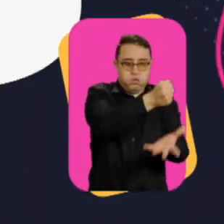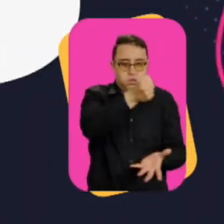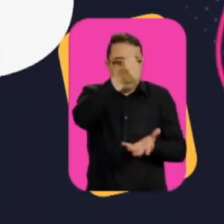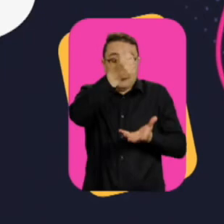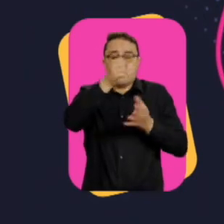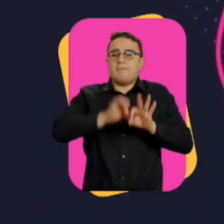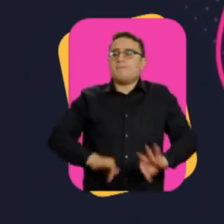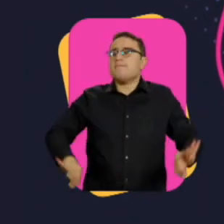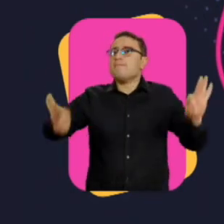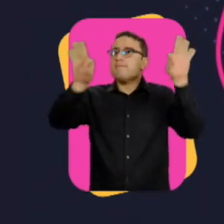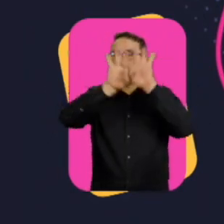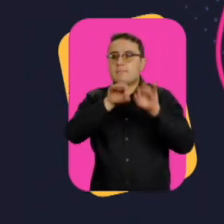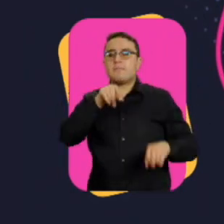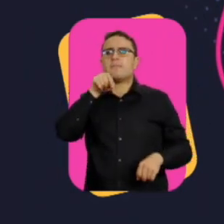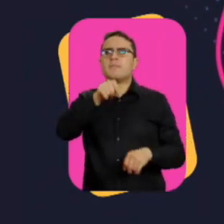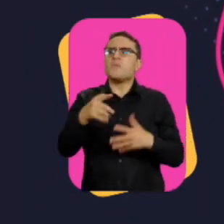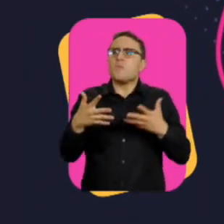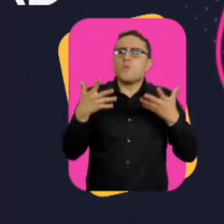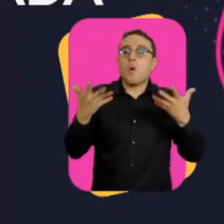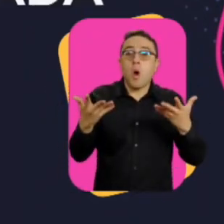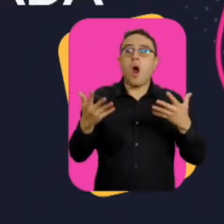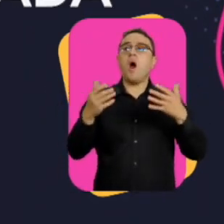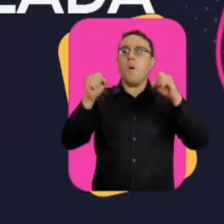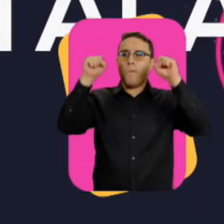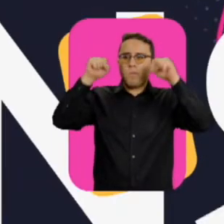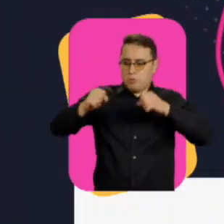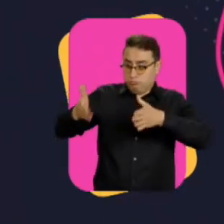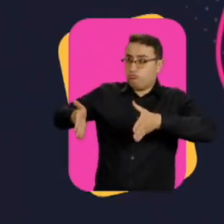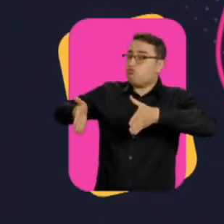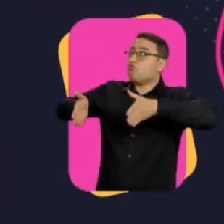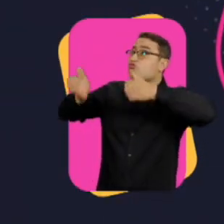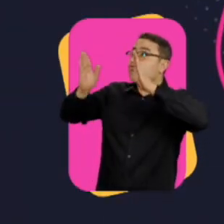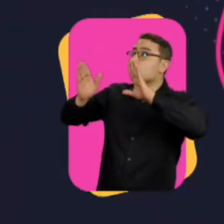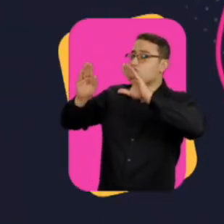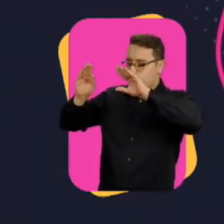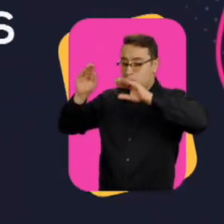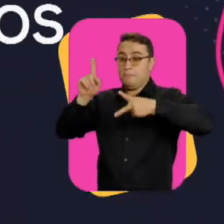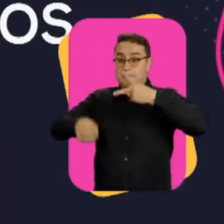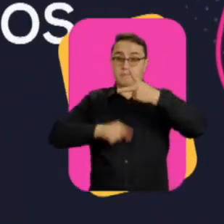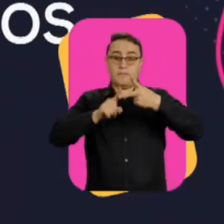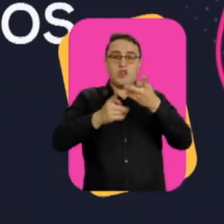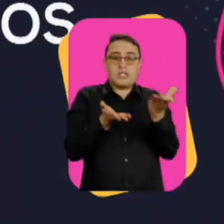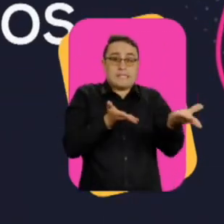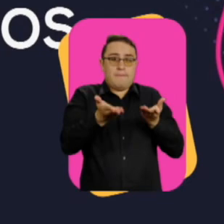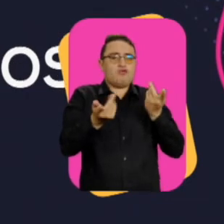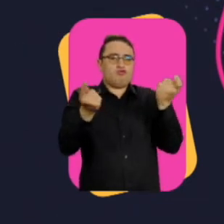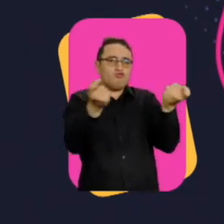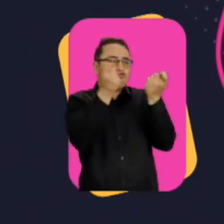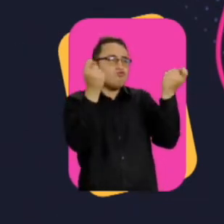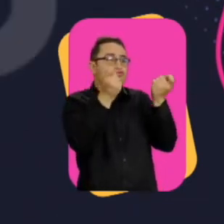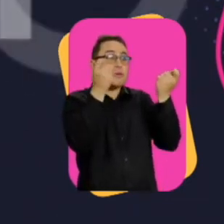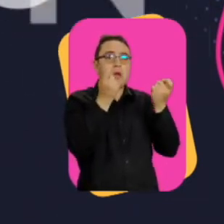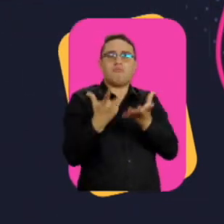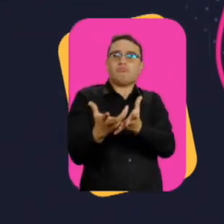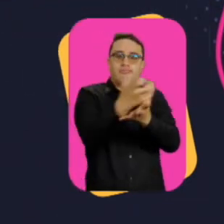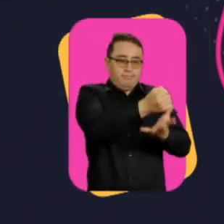importante, que se fundamenta en su capacidad instalada, los buenos resultados en la venta de servicios y una